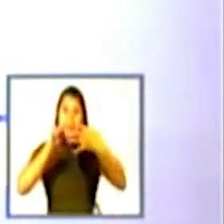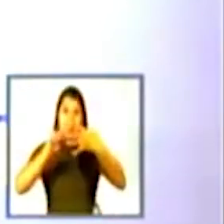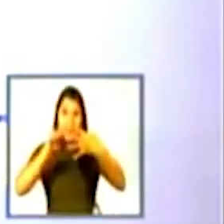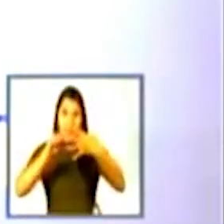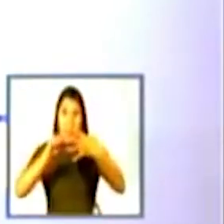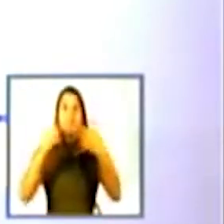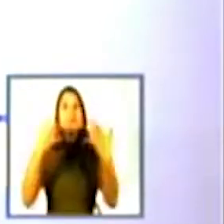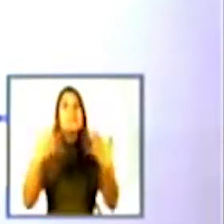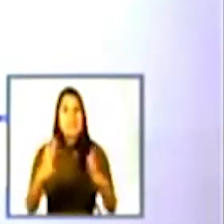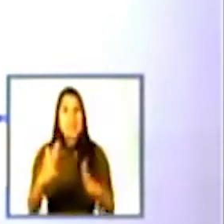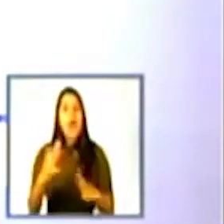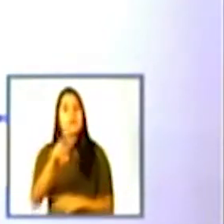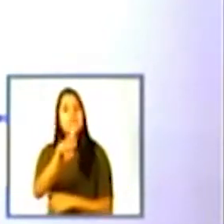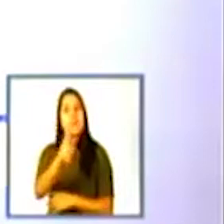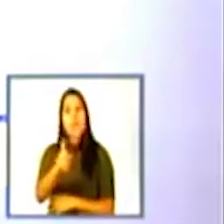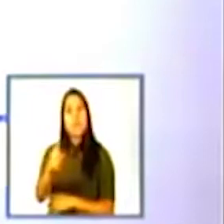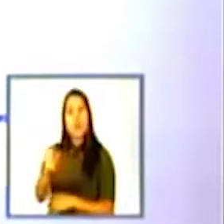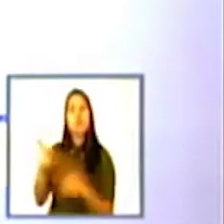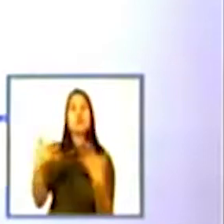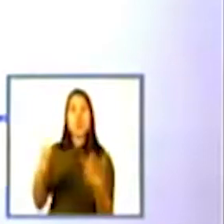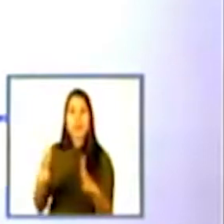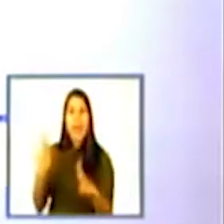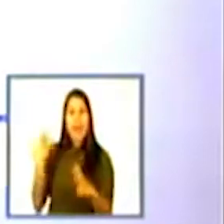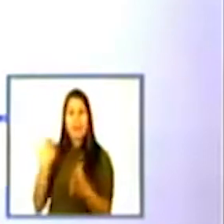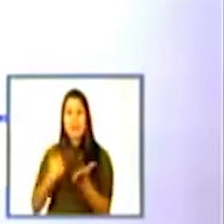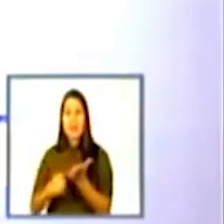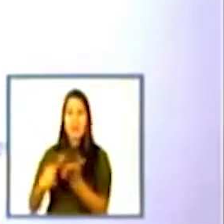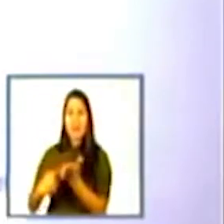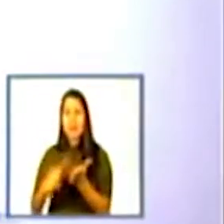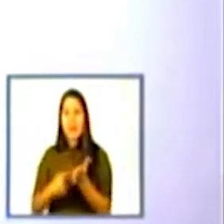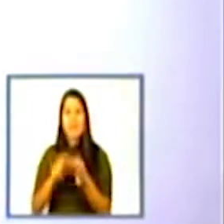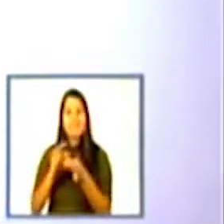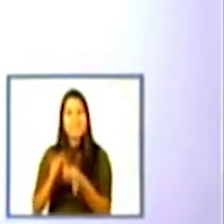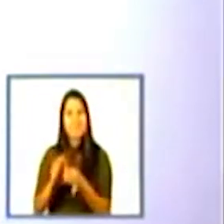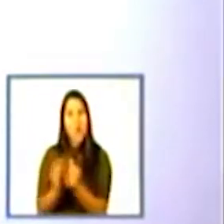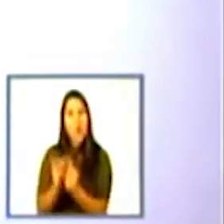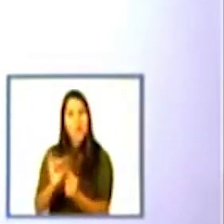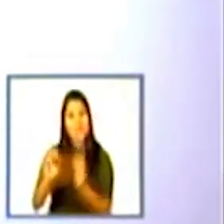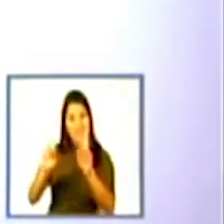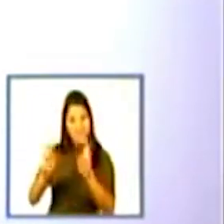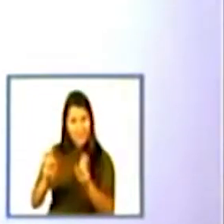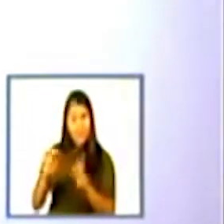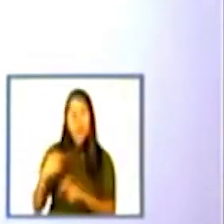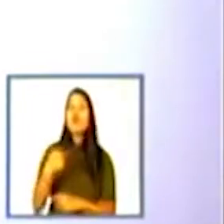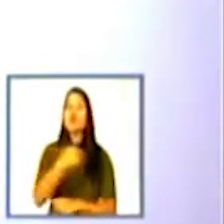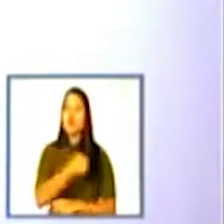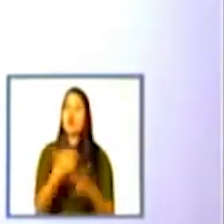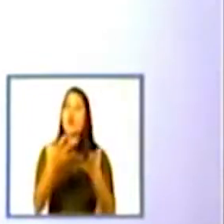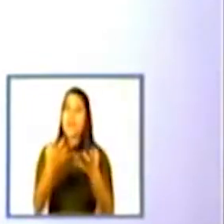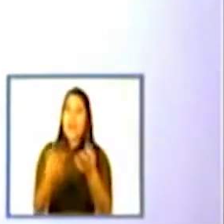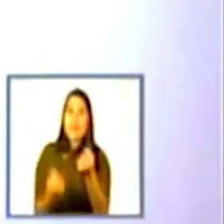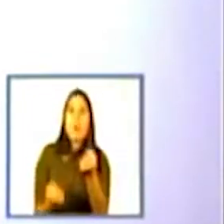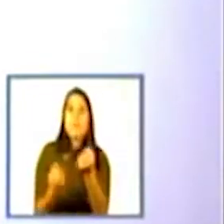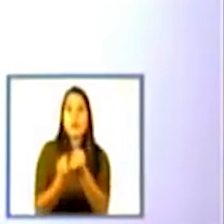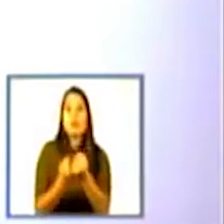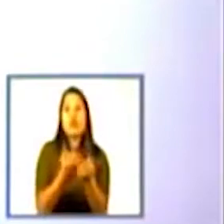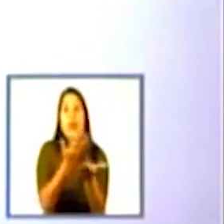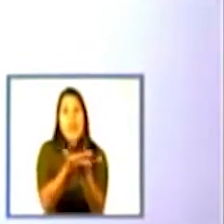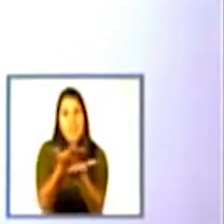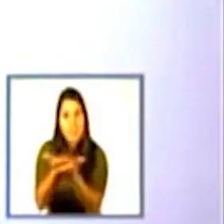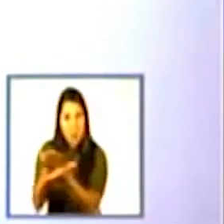ya hay diagnósticos, ya hay mesas de diálogo que han trabajado en este tema. Apoyaremos las propuestas que han hecho desde estas mesas de